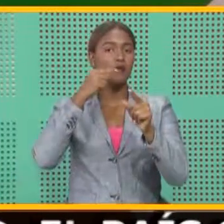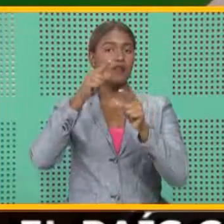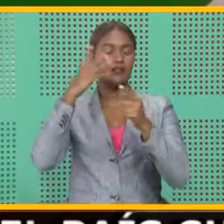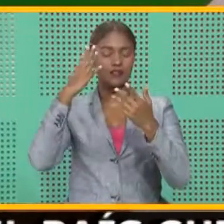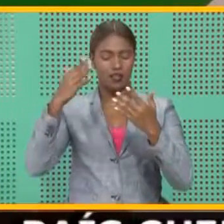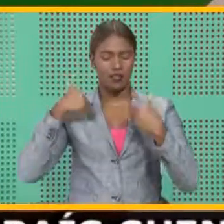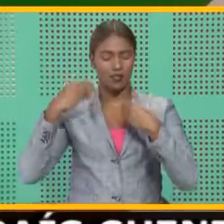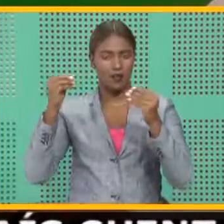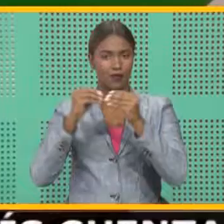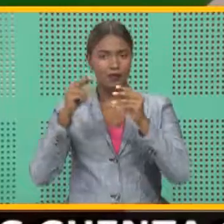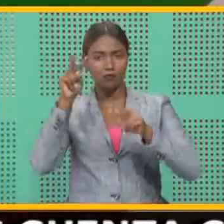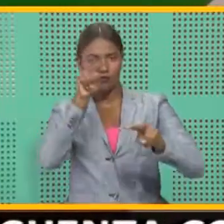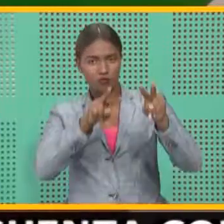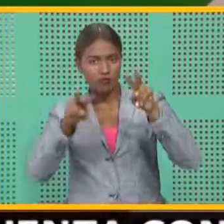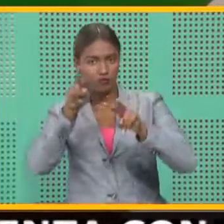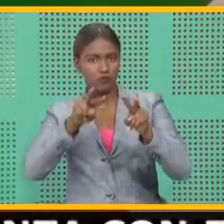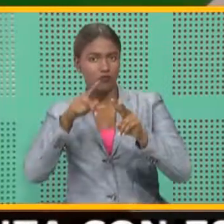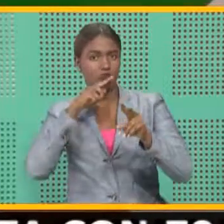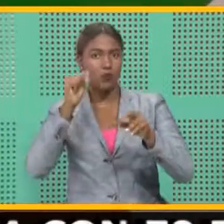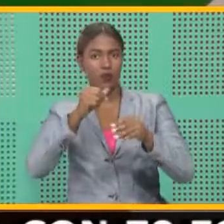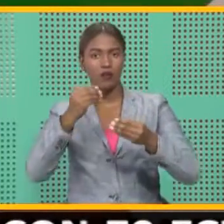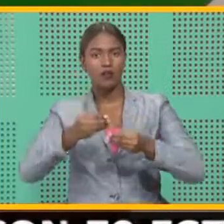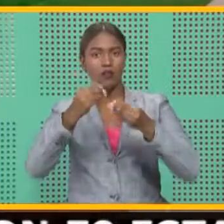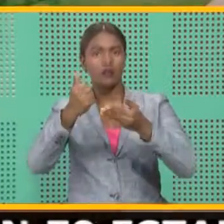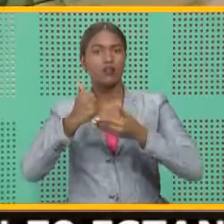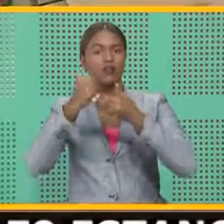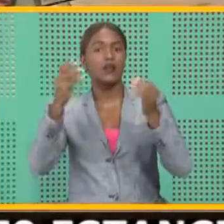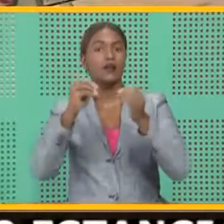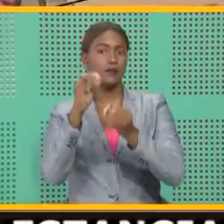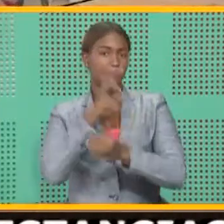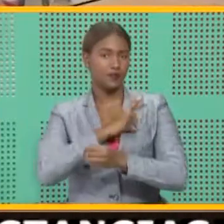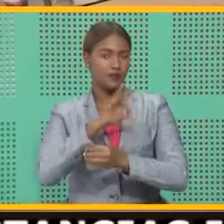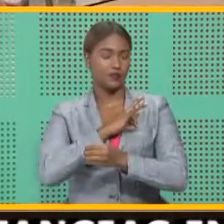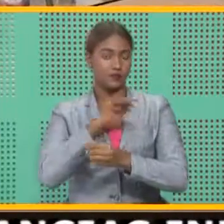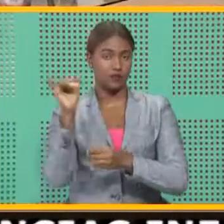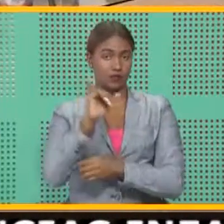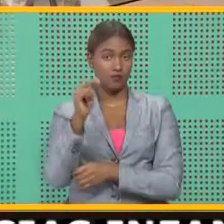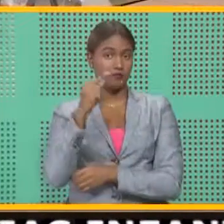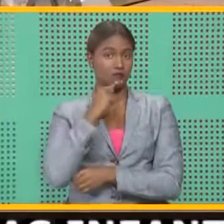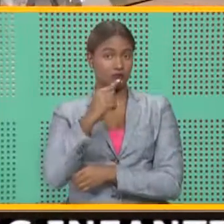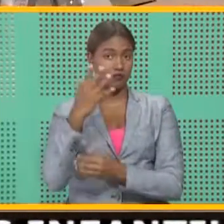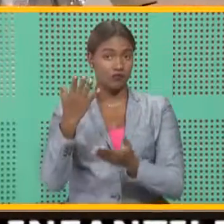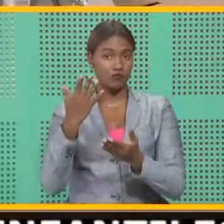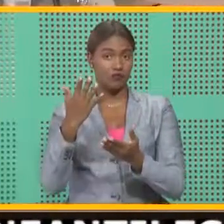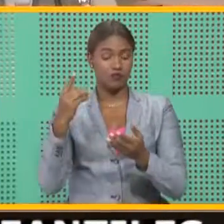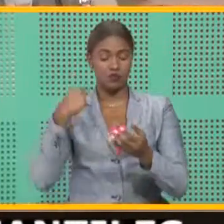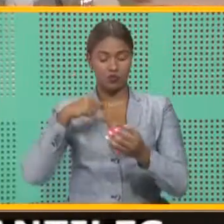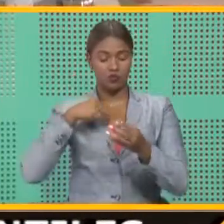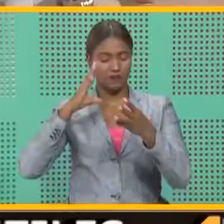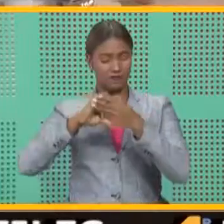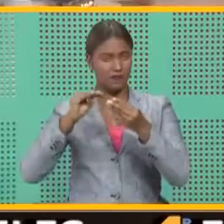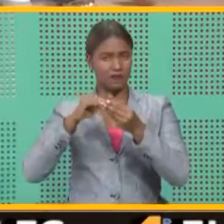van observando que le va rindiendo más beneficio. Y diríamos,